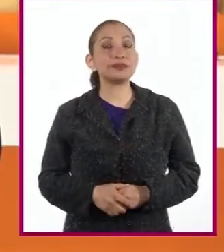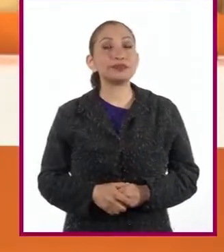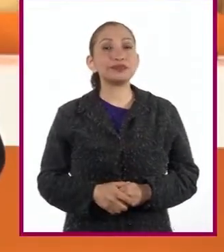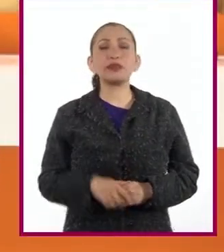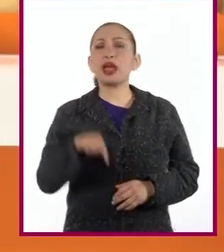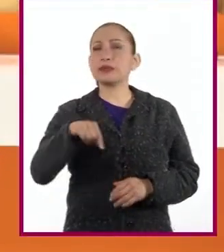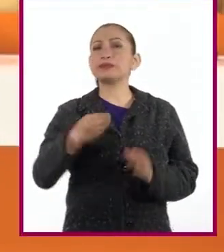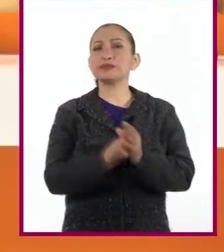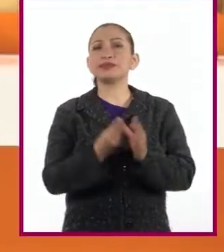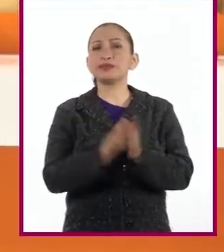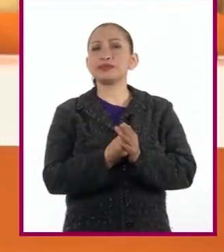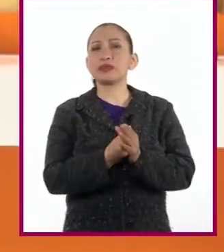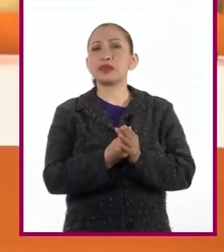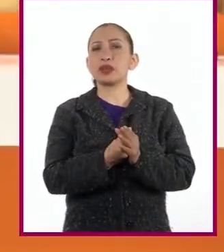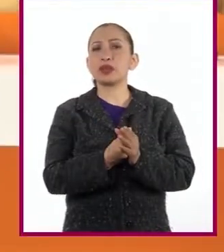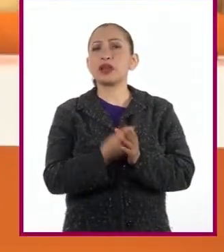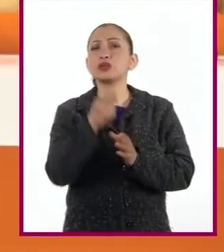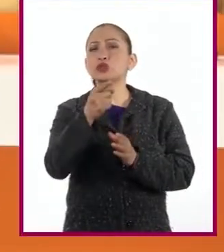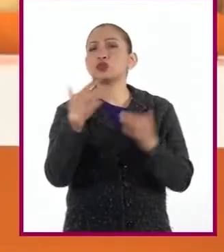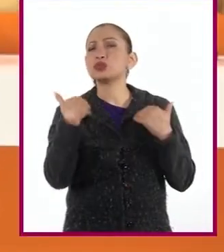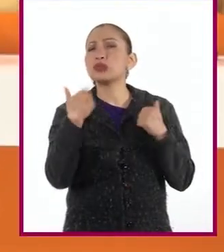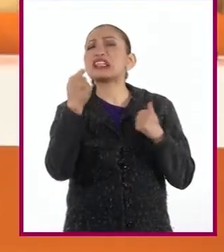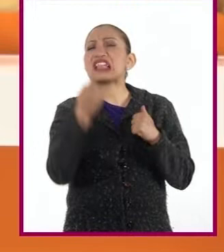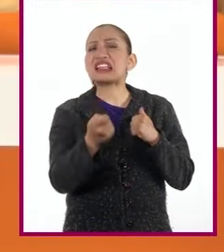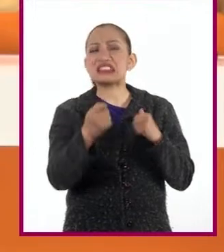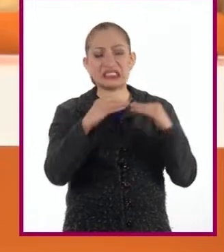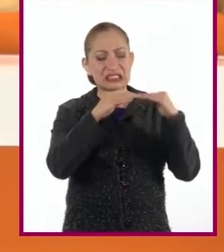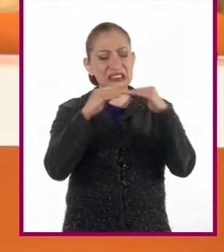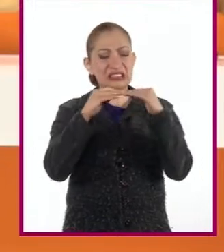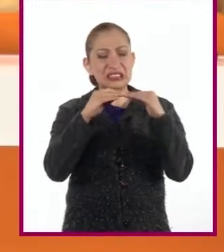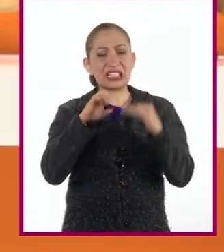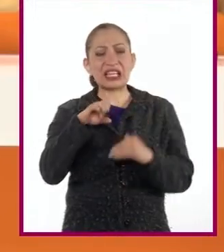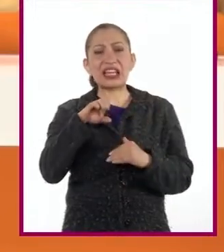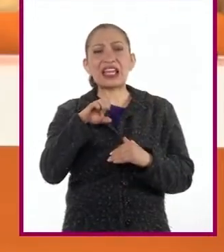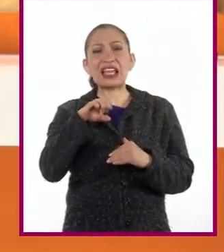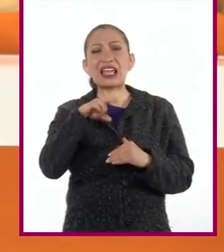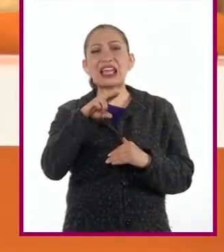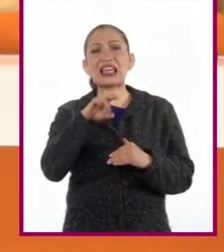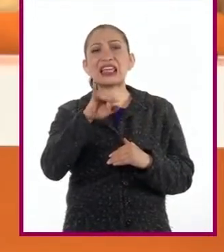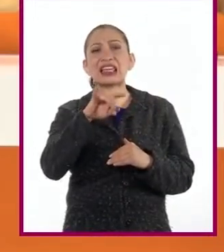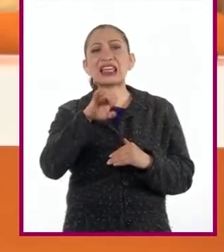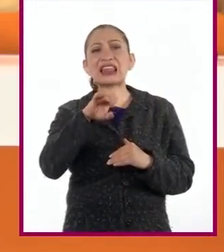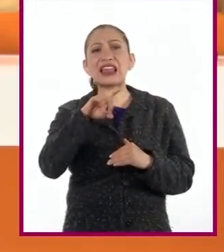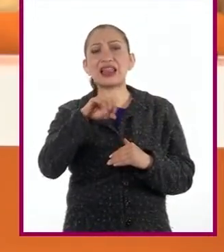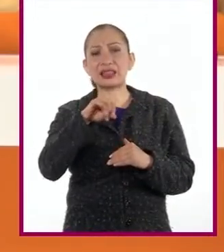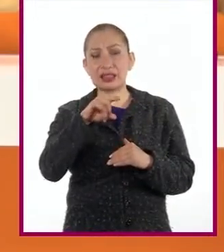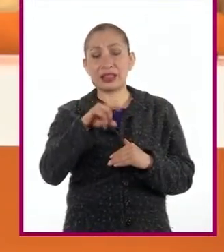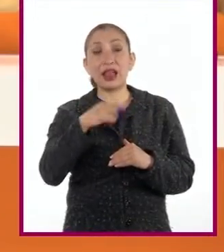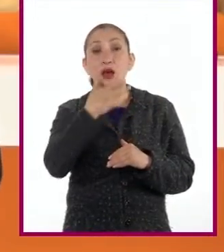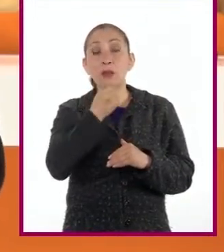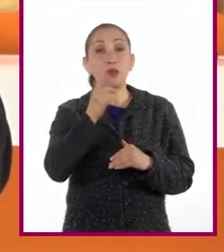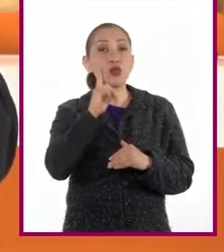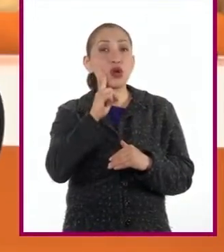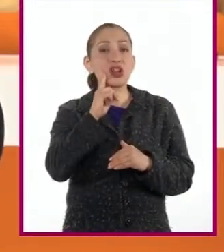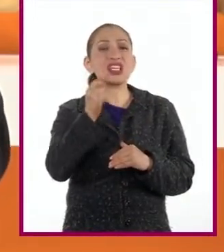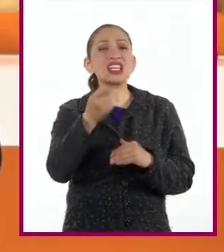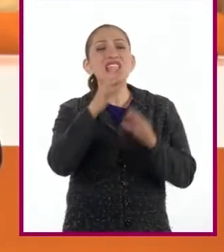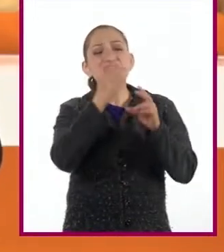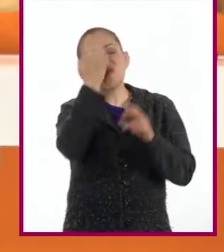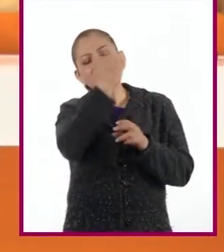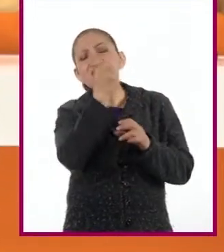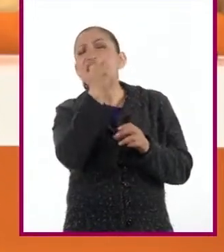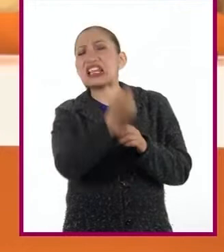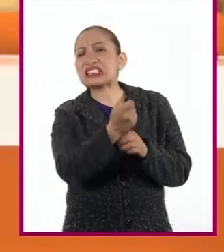En esta sesión comprenderán a qué se refiere la equidad de género. Para ello, analizaremos su definición y también